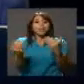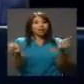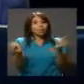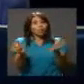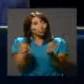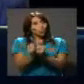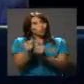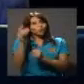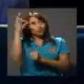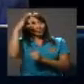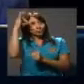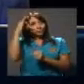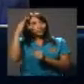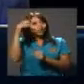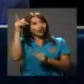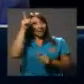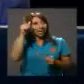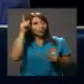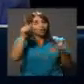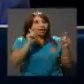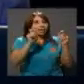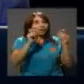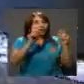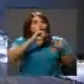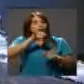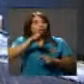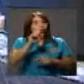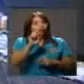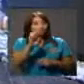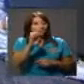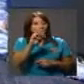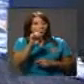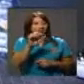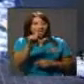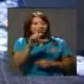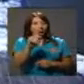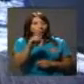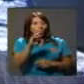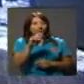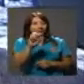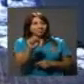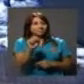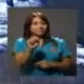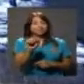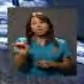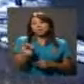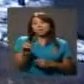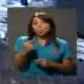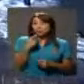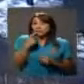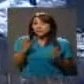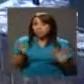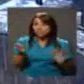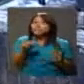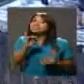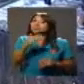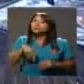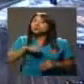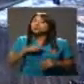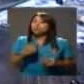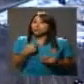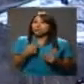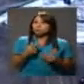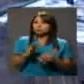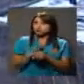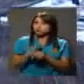lógica de educación de José Miguel Corrales bueno como les digo si nosotros tuviéramos este dinero para sostener